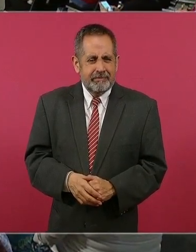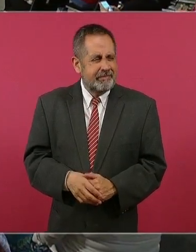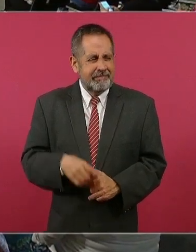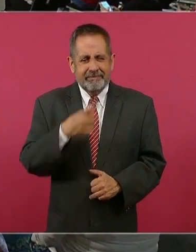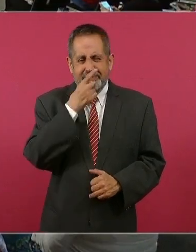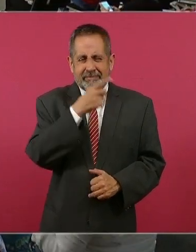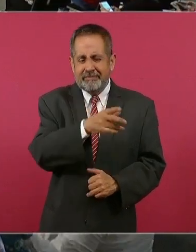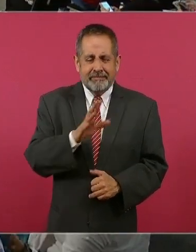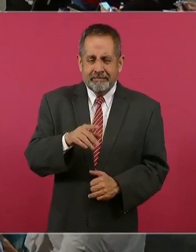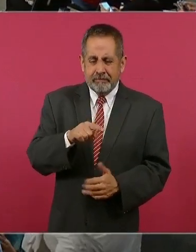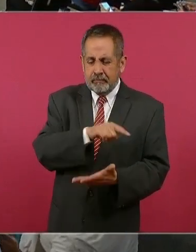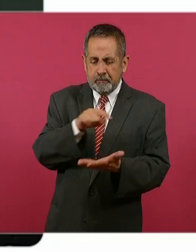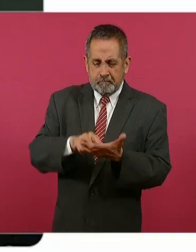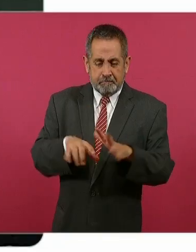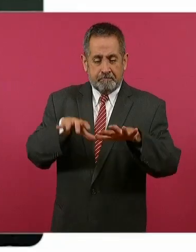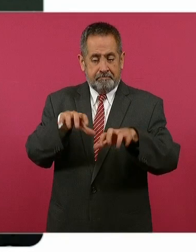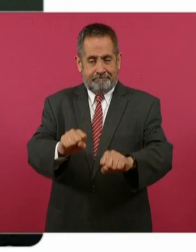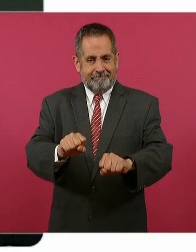Entregó la plaza.